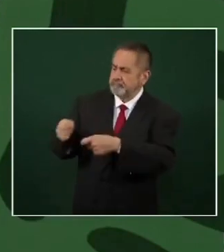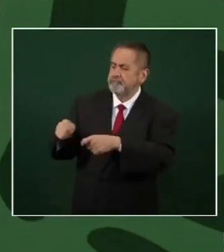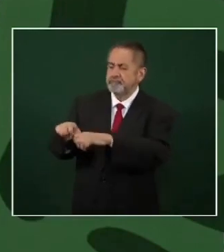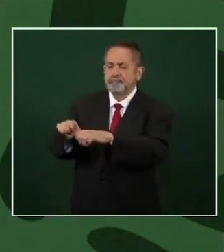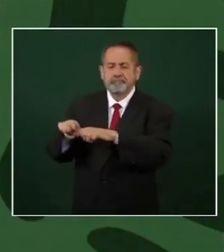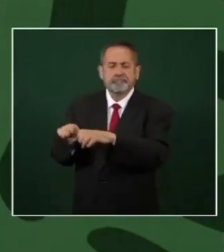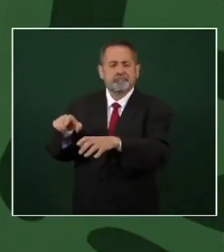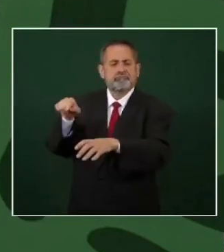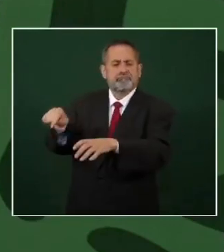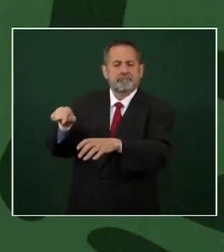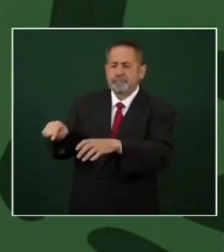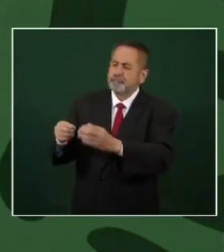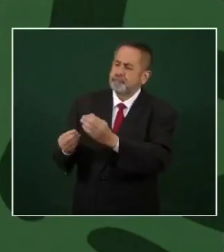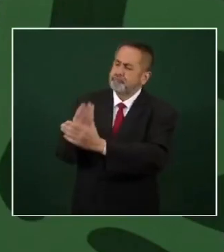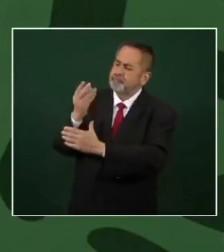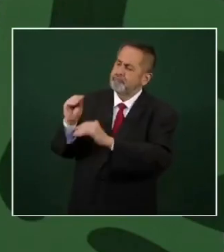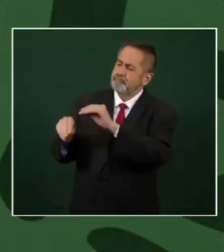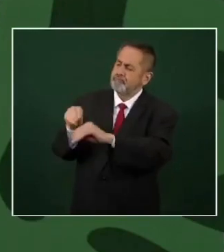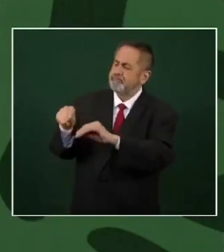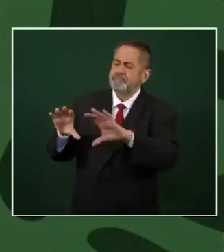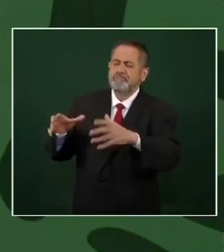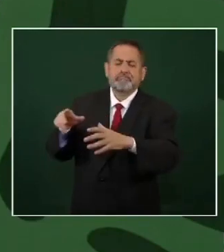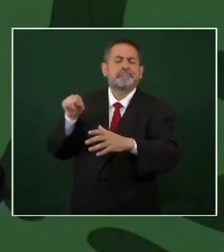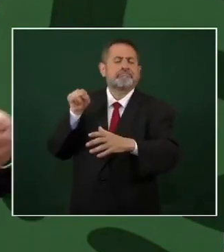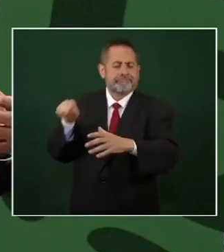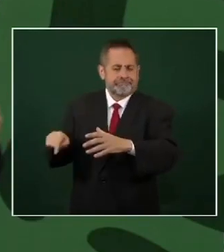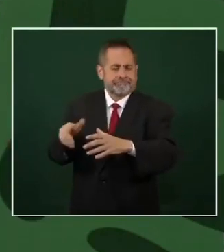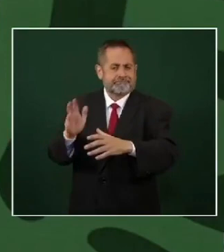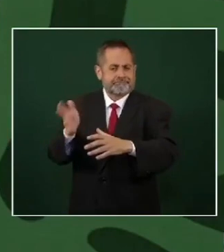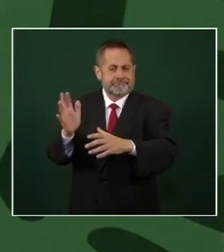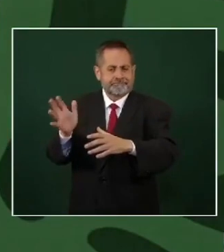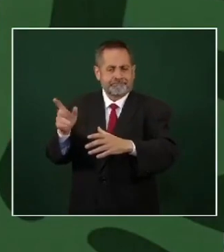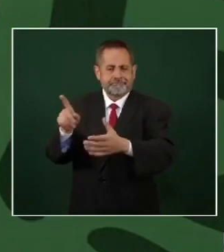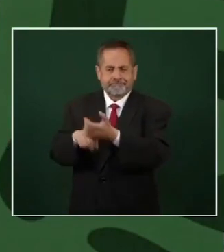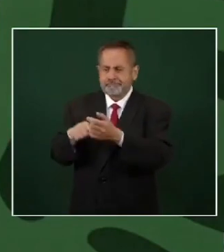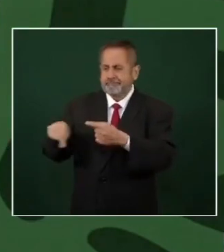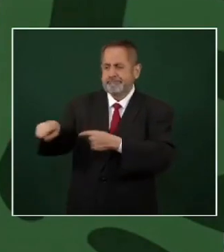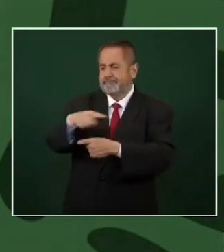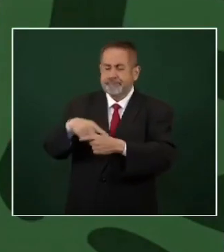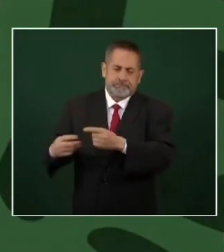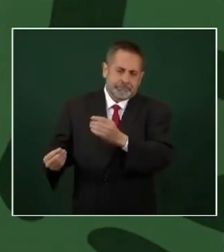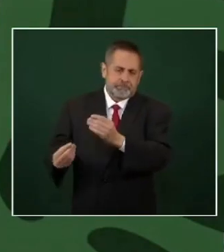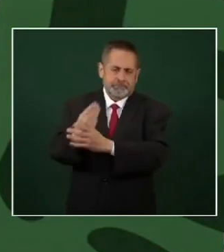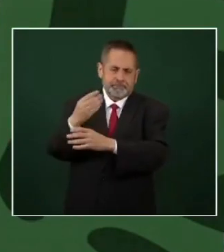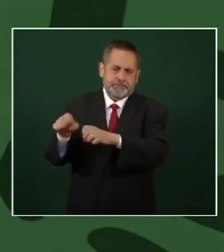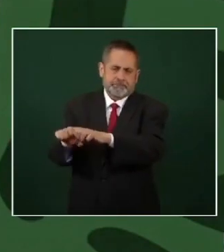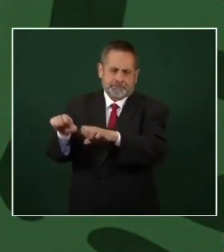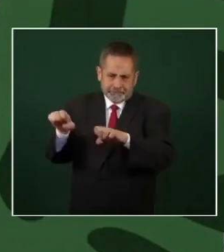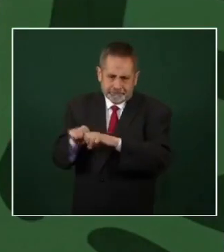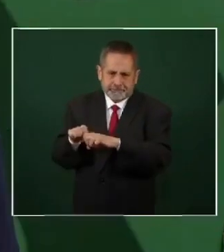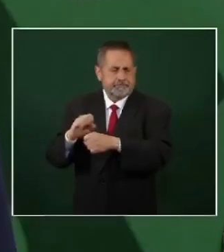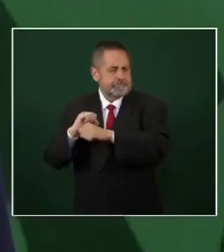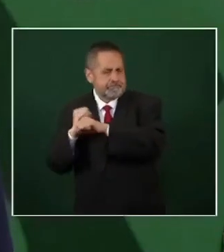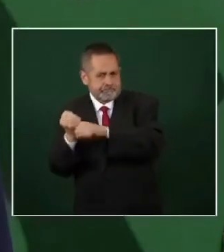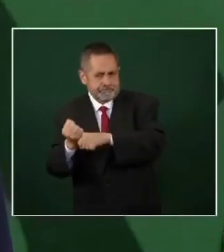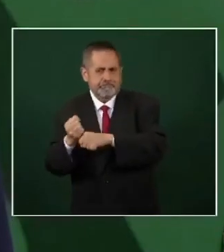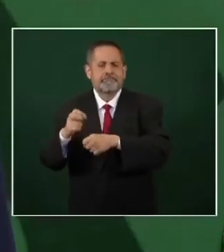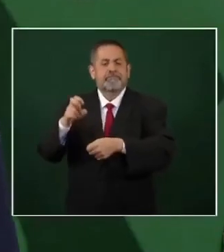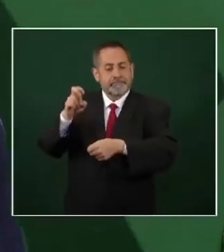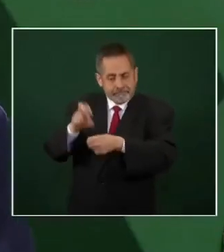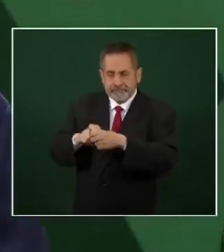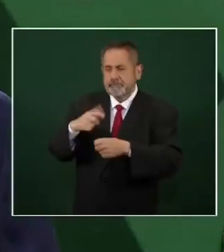y se logró que se constituyera de nuevo el equipo.